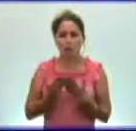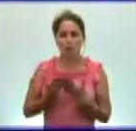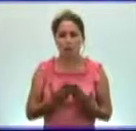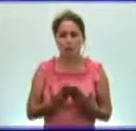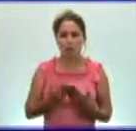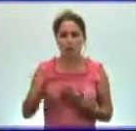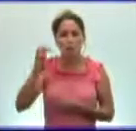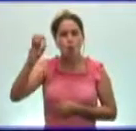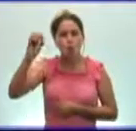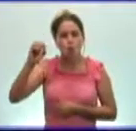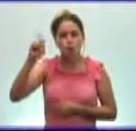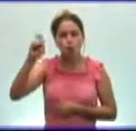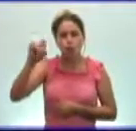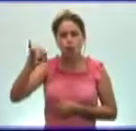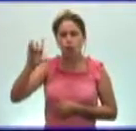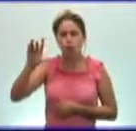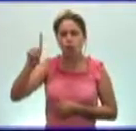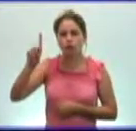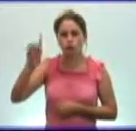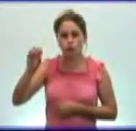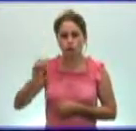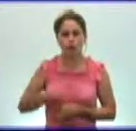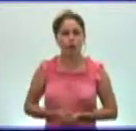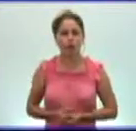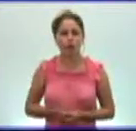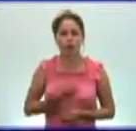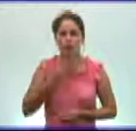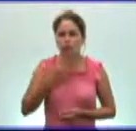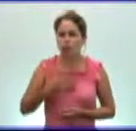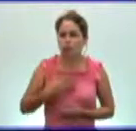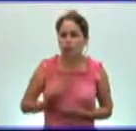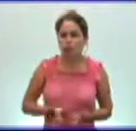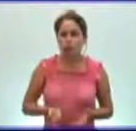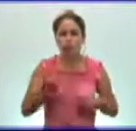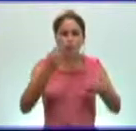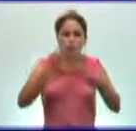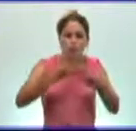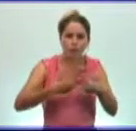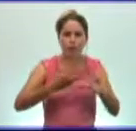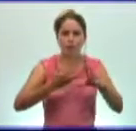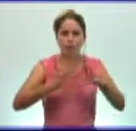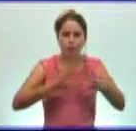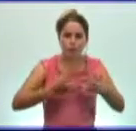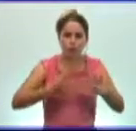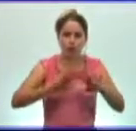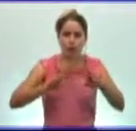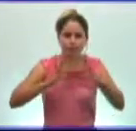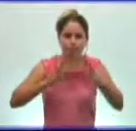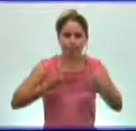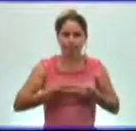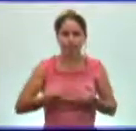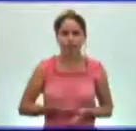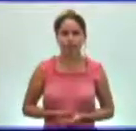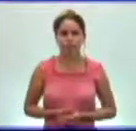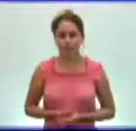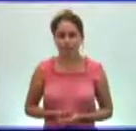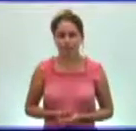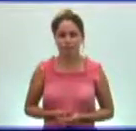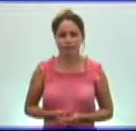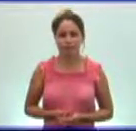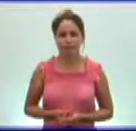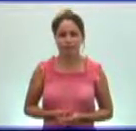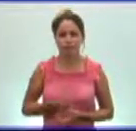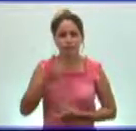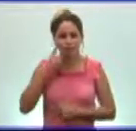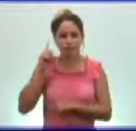En este caso vamos a analizar cómo nombrar y cómo formular los óxidos metálicos. Los